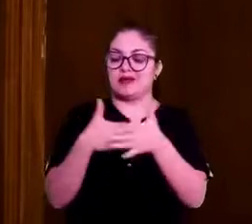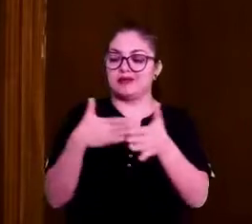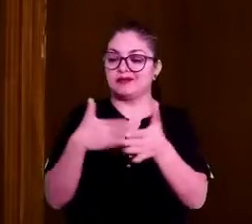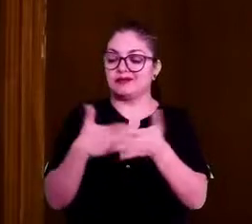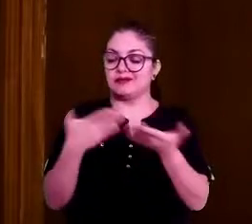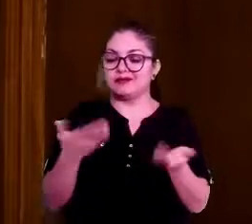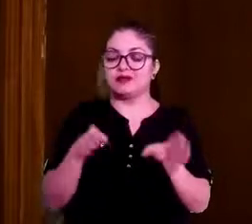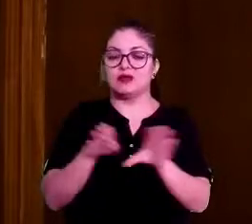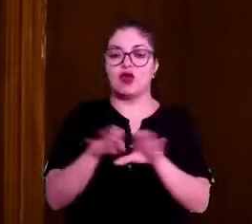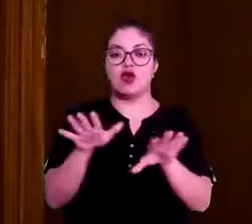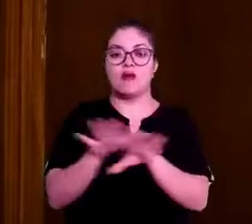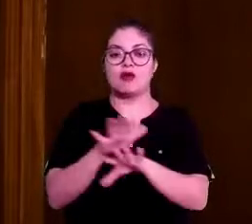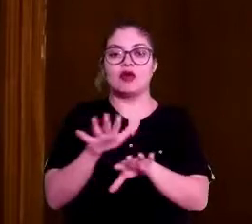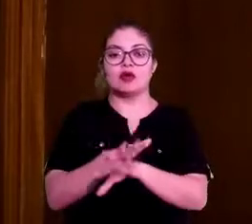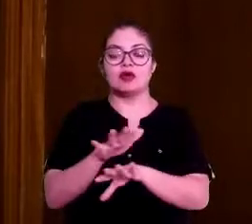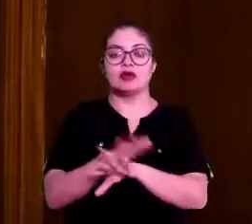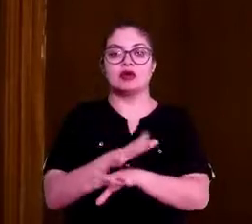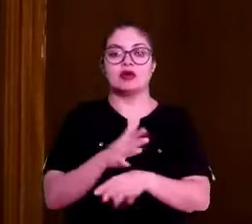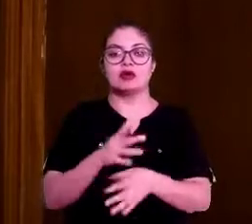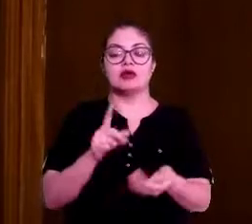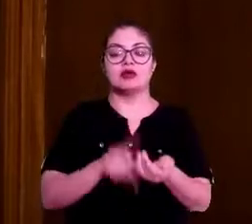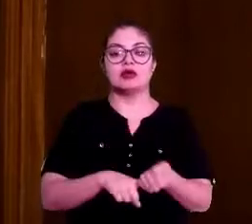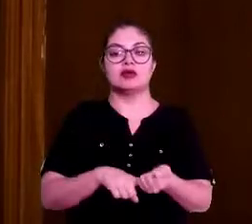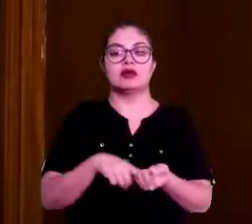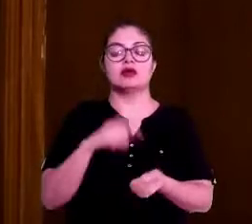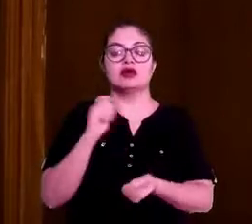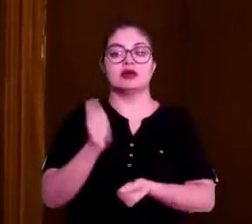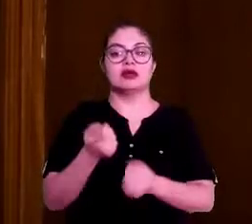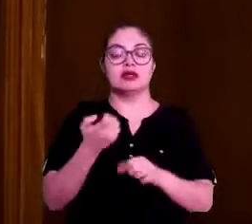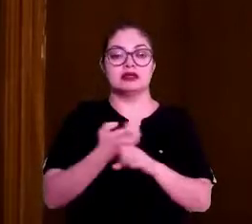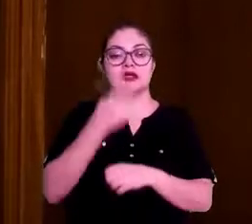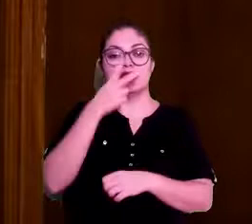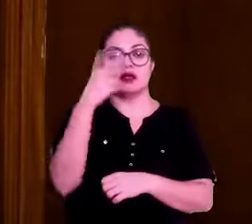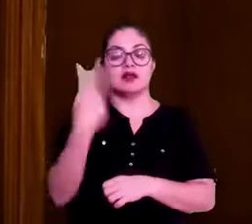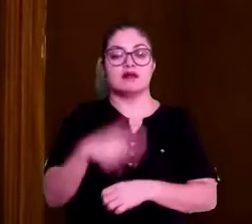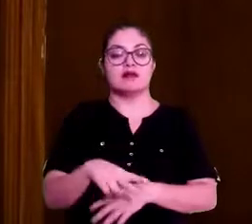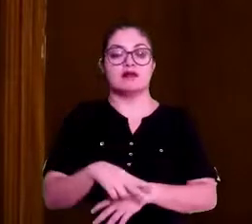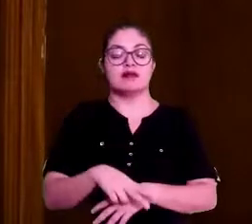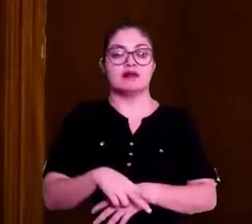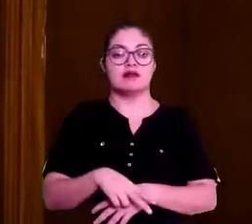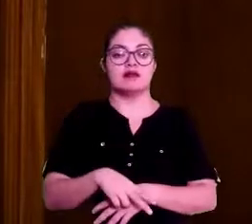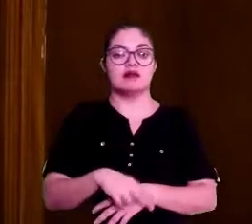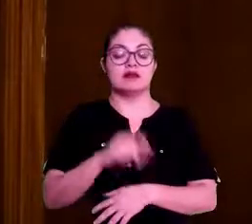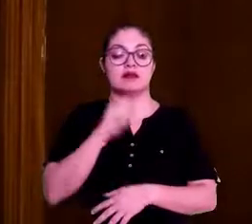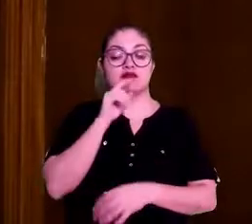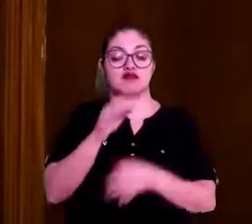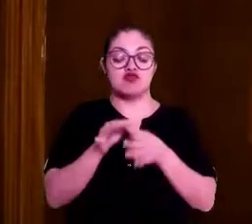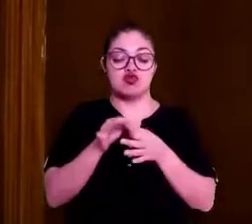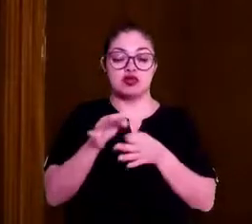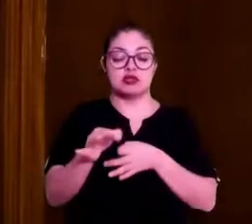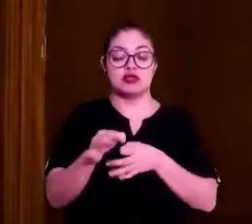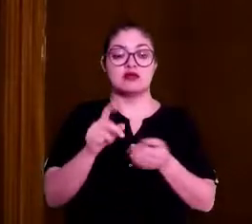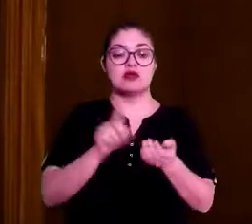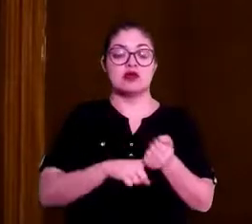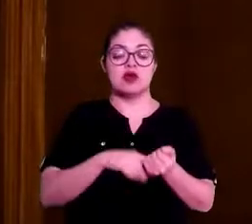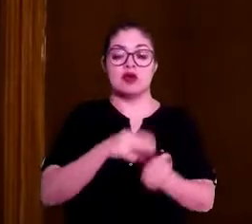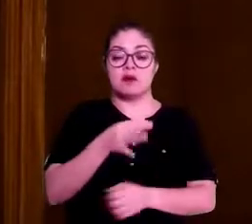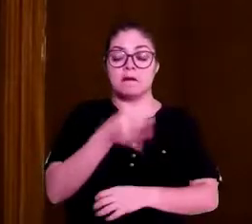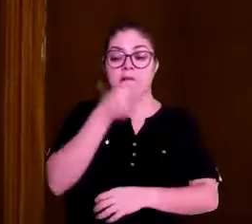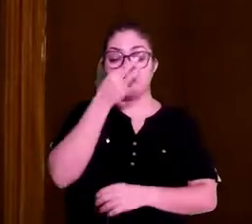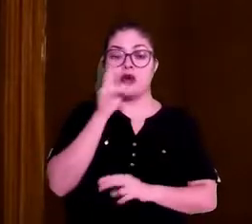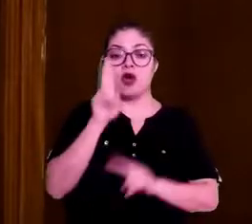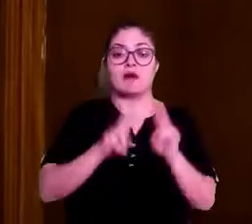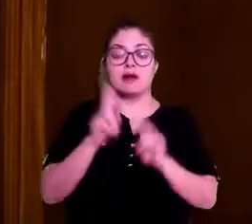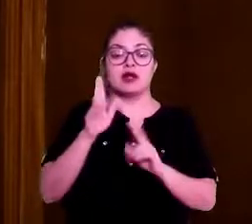de las unidades económicas a lo largo del Estado de México, en donde los municipios tenían nula o poca